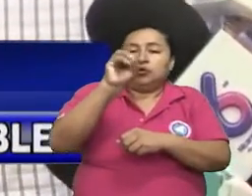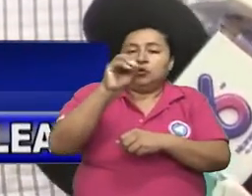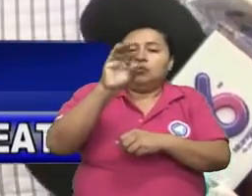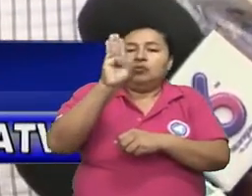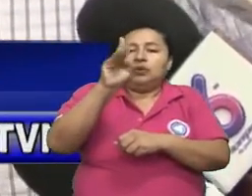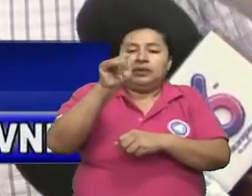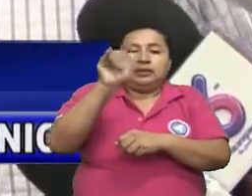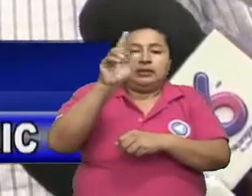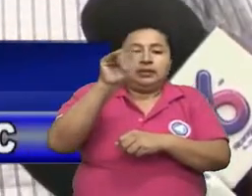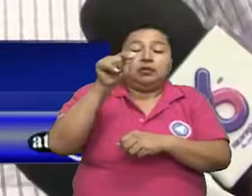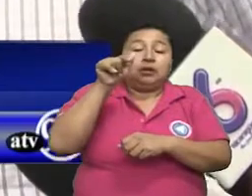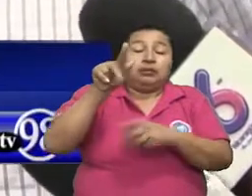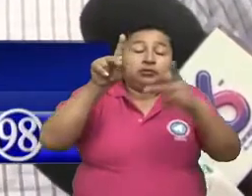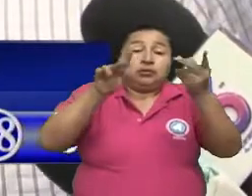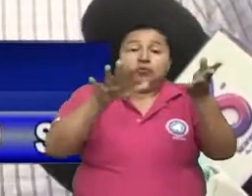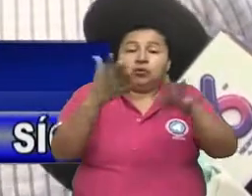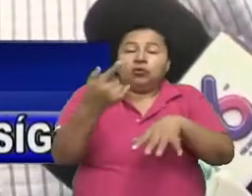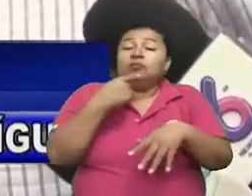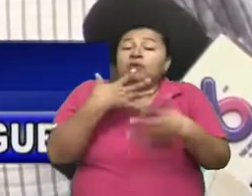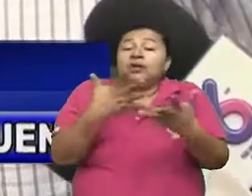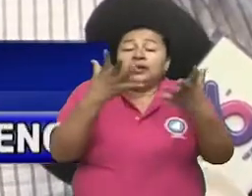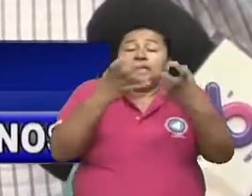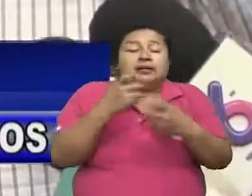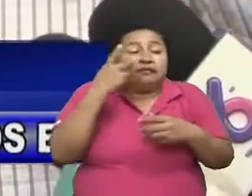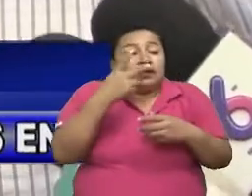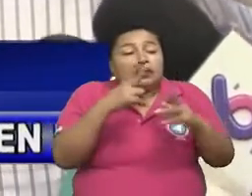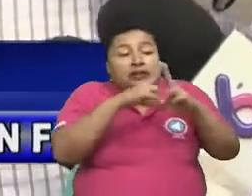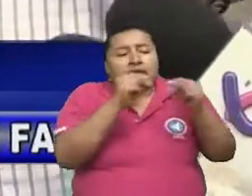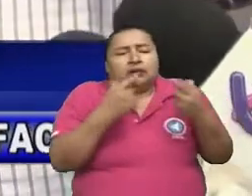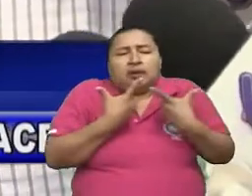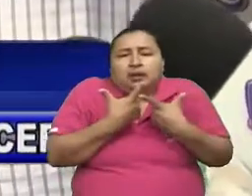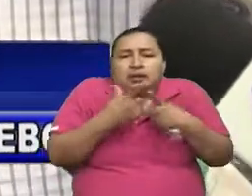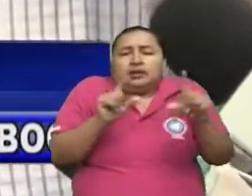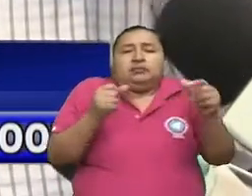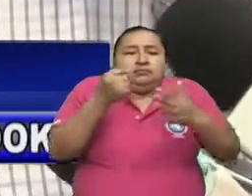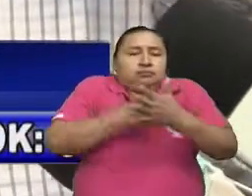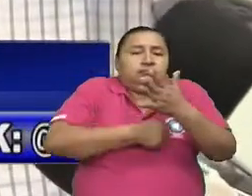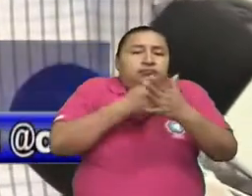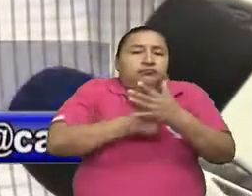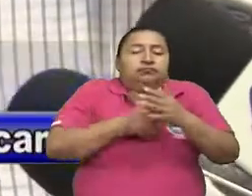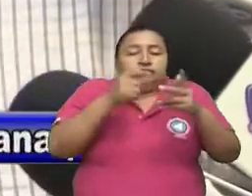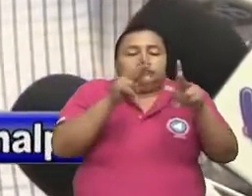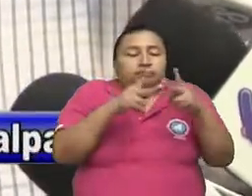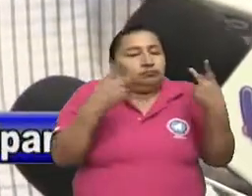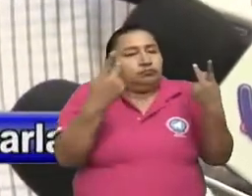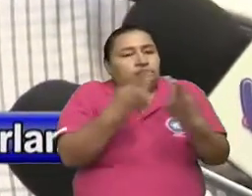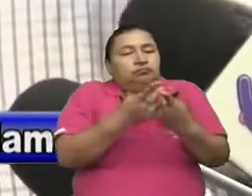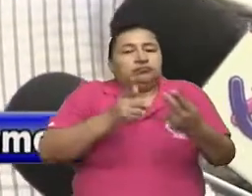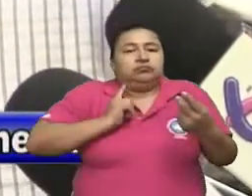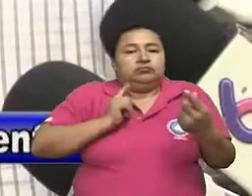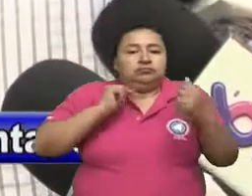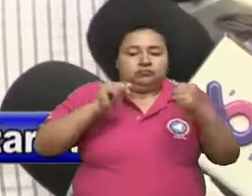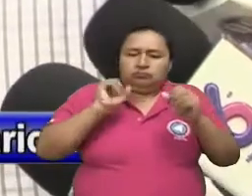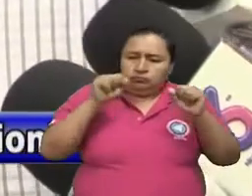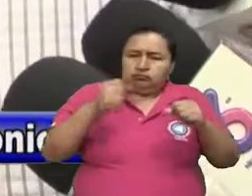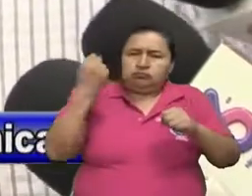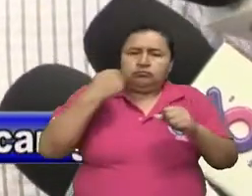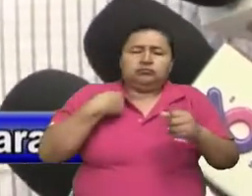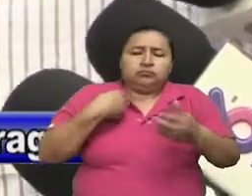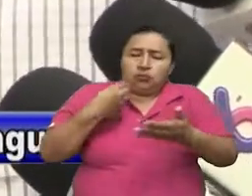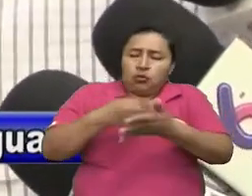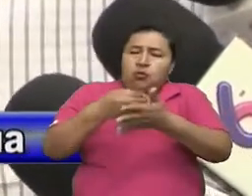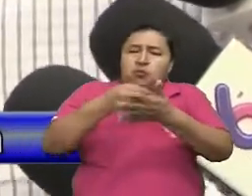su vida, ¿verdad?, por ver una Nicaragua libre, por luchar por una población que tuviera acceso a la salud de